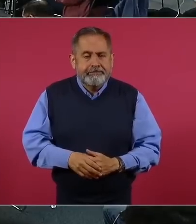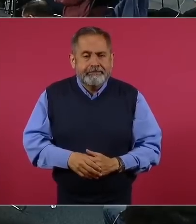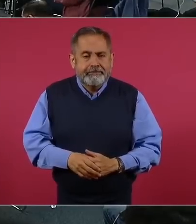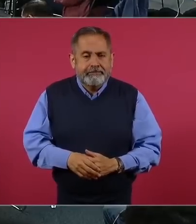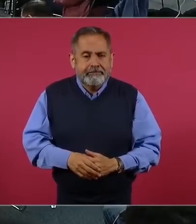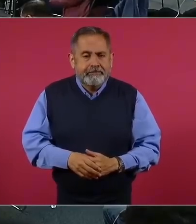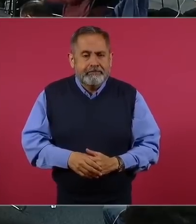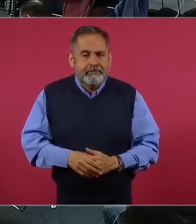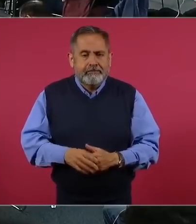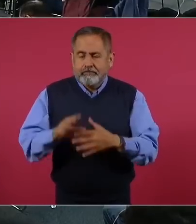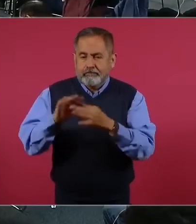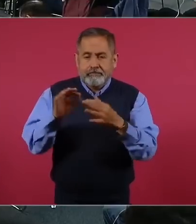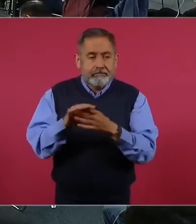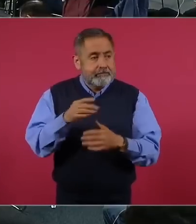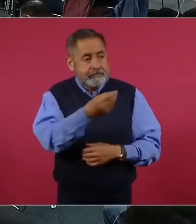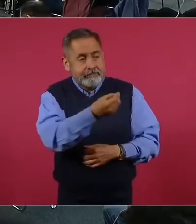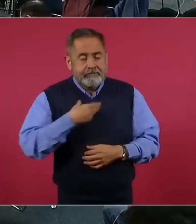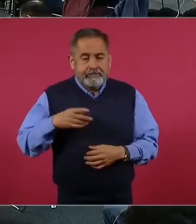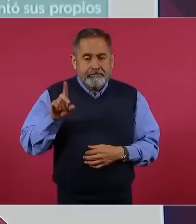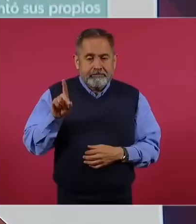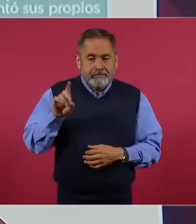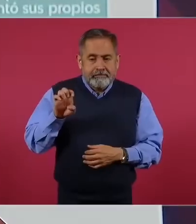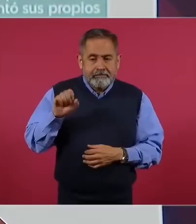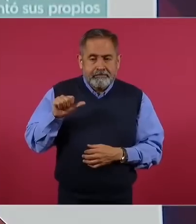nos mandan de la DEA